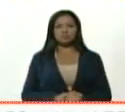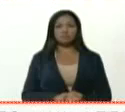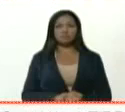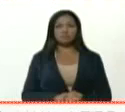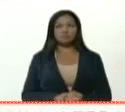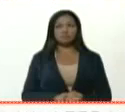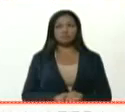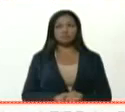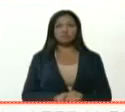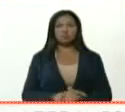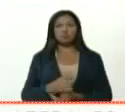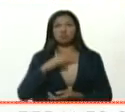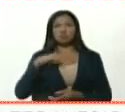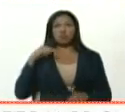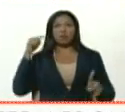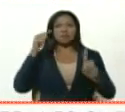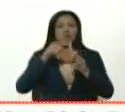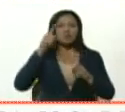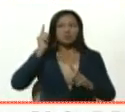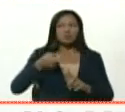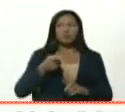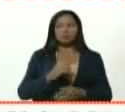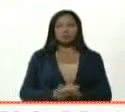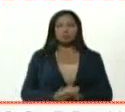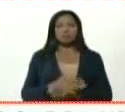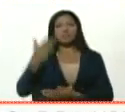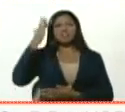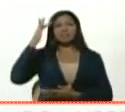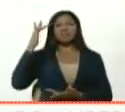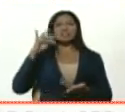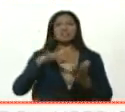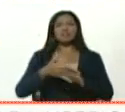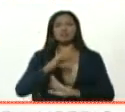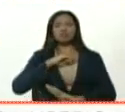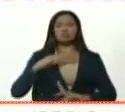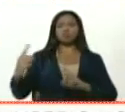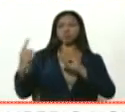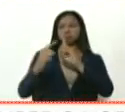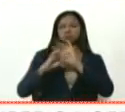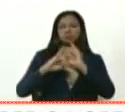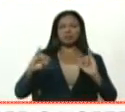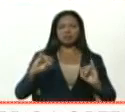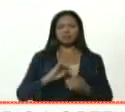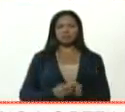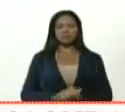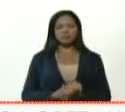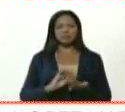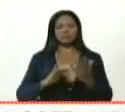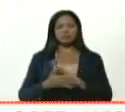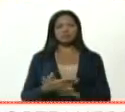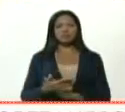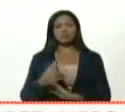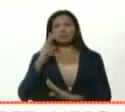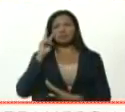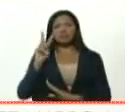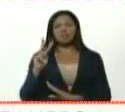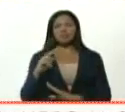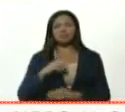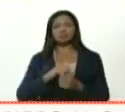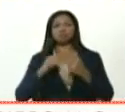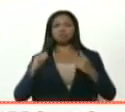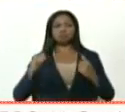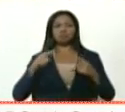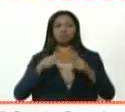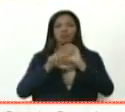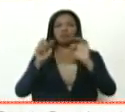Set objetivos, saber a qué nos enfrentamos y sacar pecho